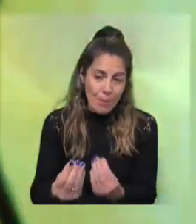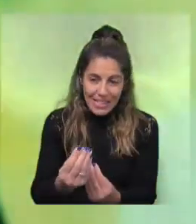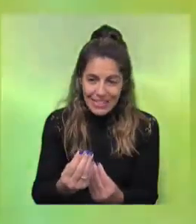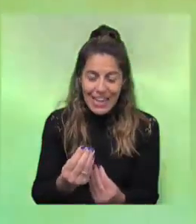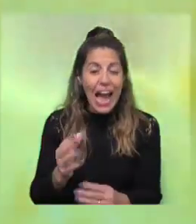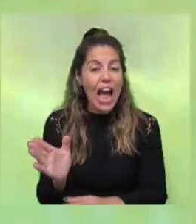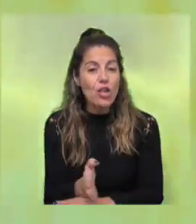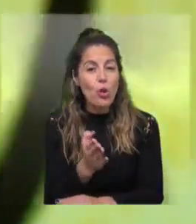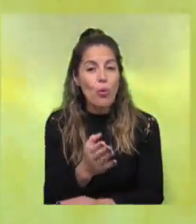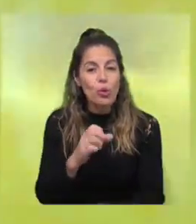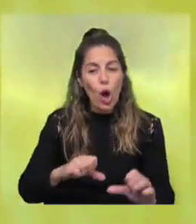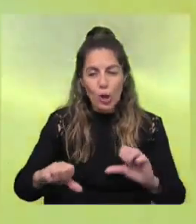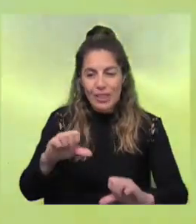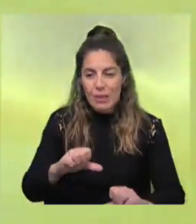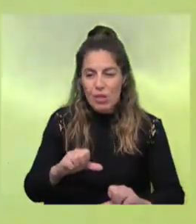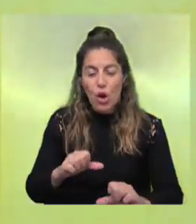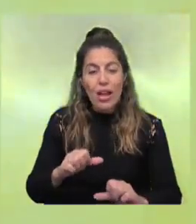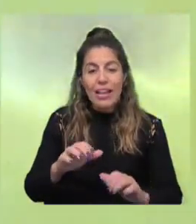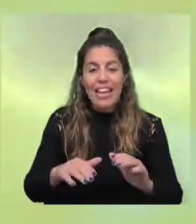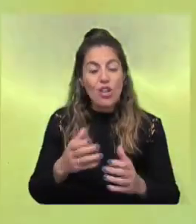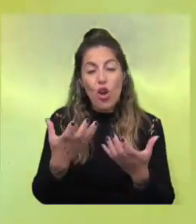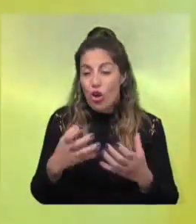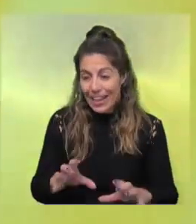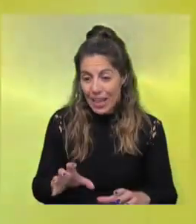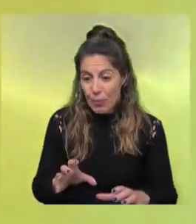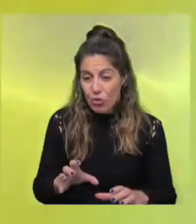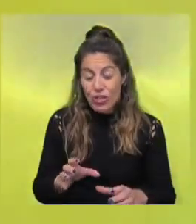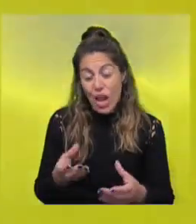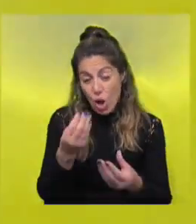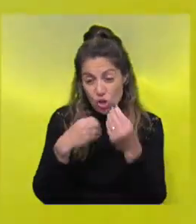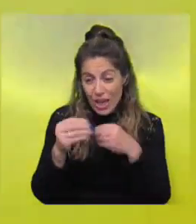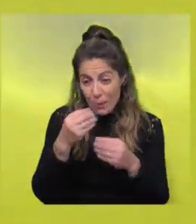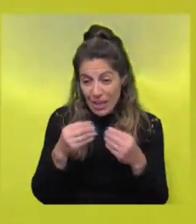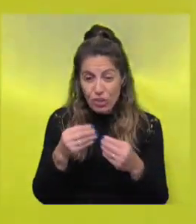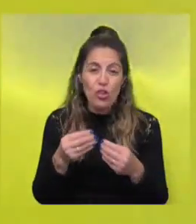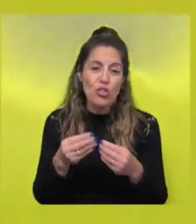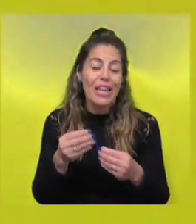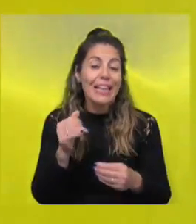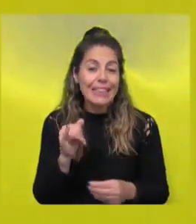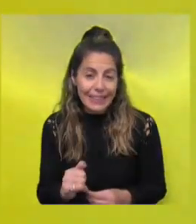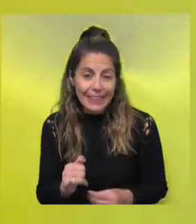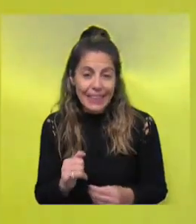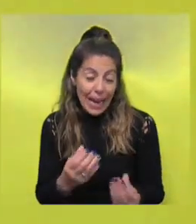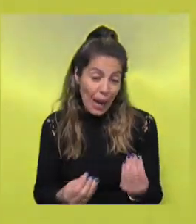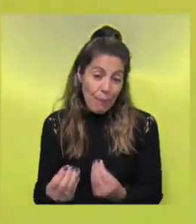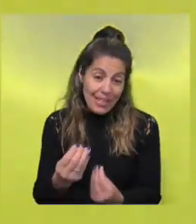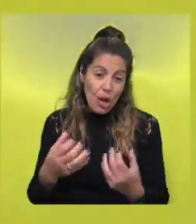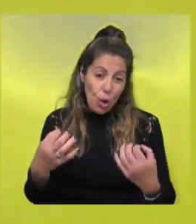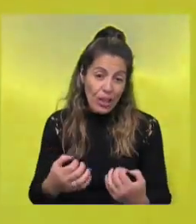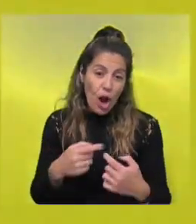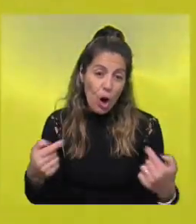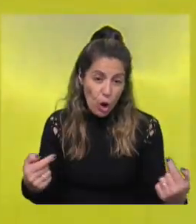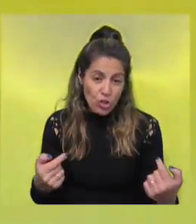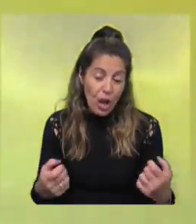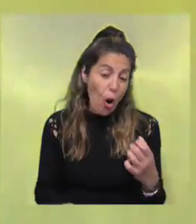esos productos químicos que cada vez son menos deseados en los alimentos que consumimos y reemplazarlos justamente por cosas que